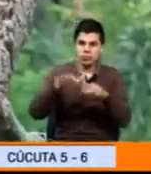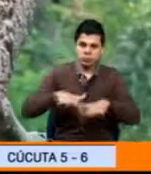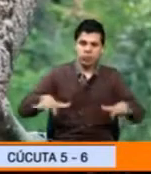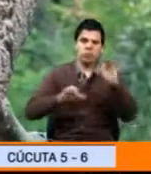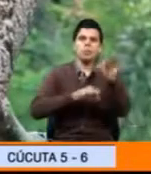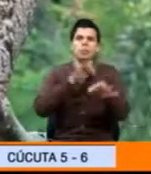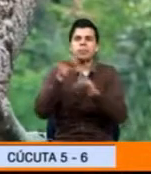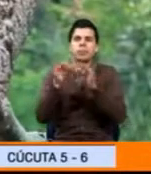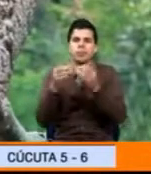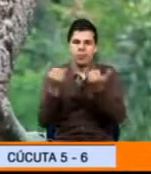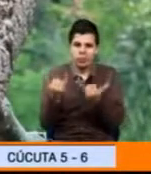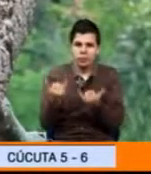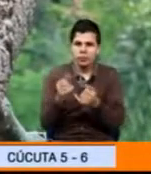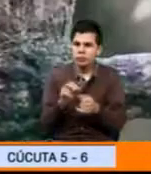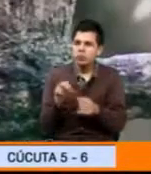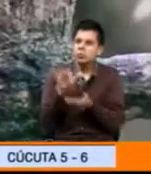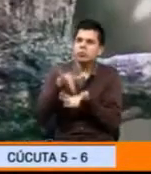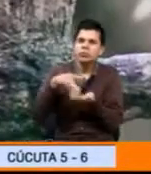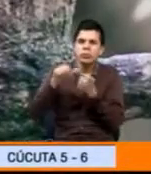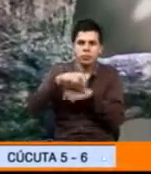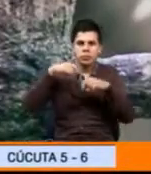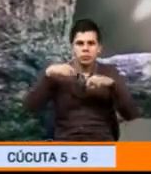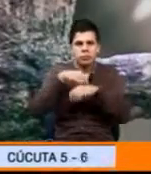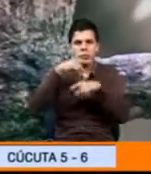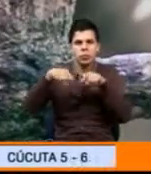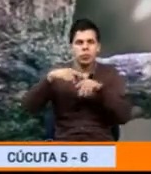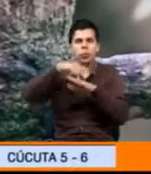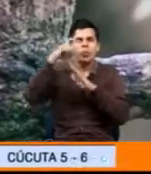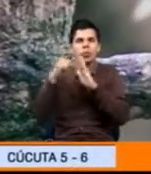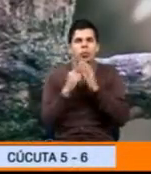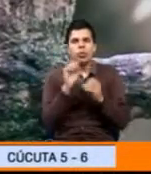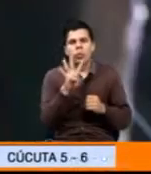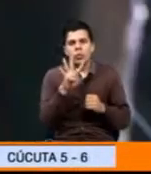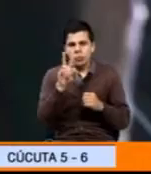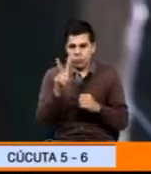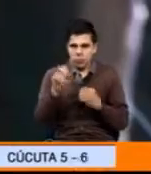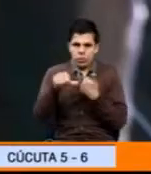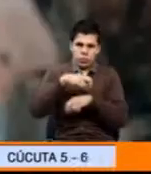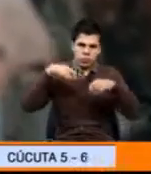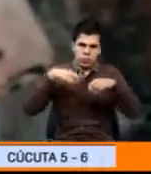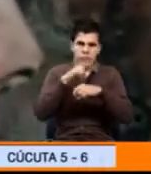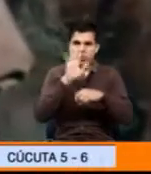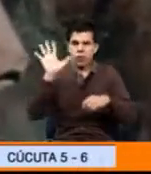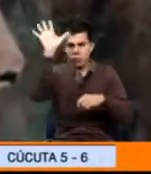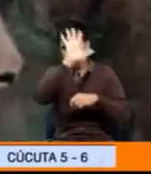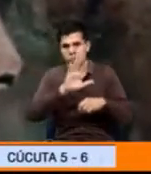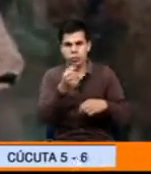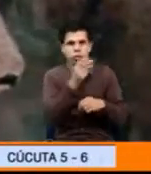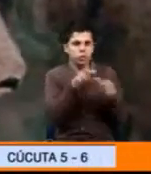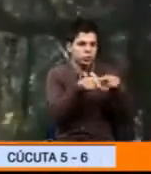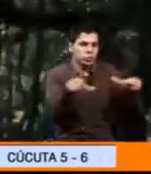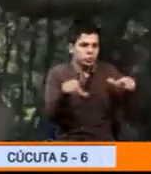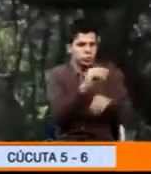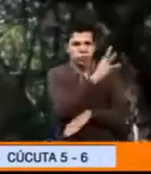natural. El sistema de parques nacionales naturales lo conforman 42 parques nacionales, 12 santuarios de fauna y